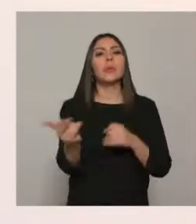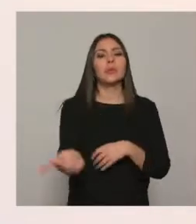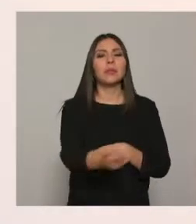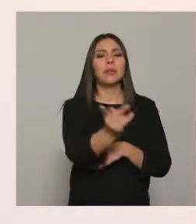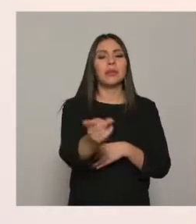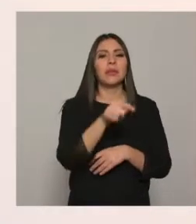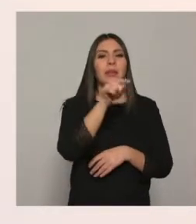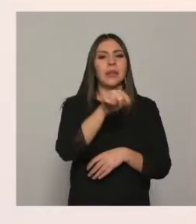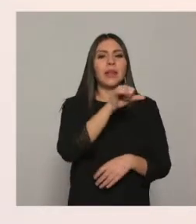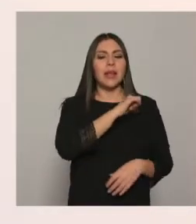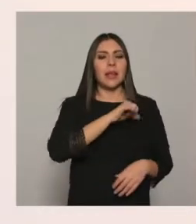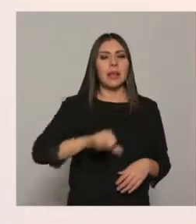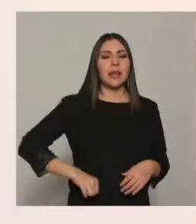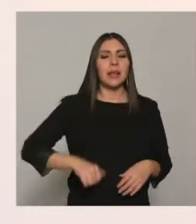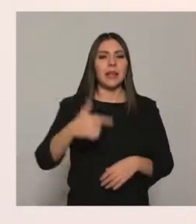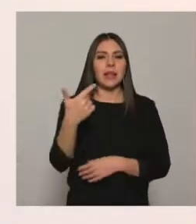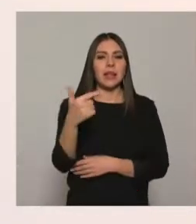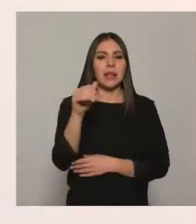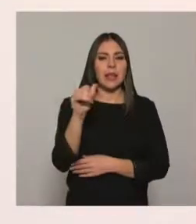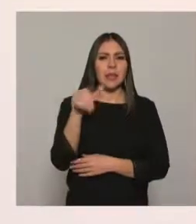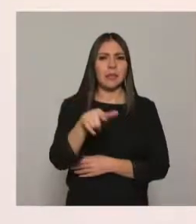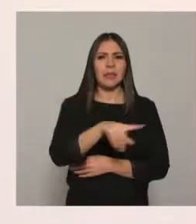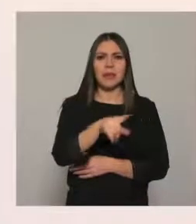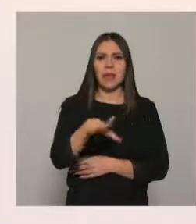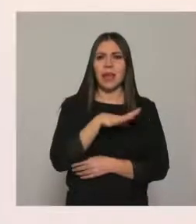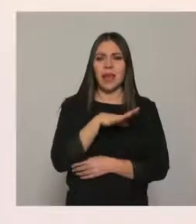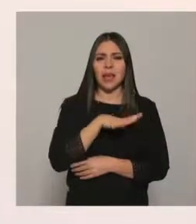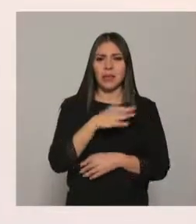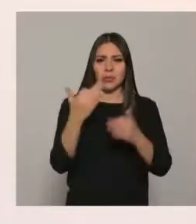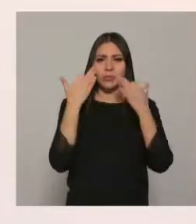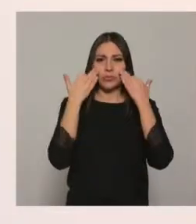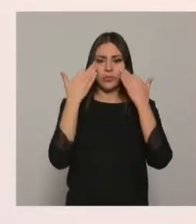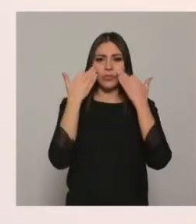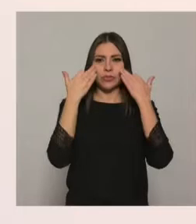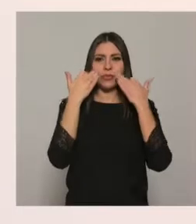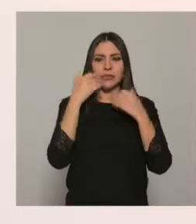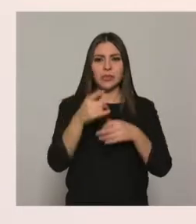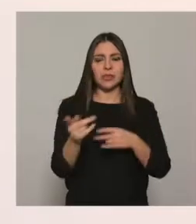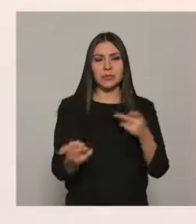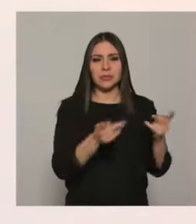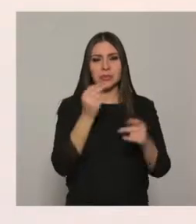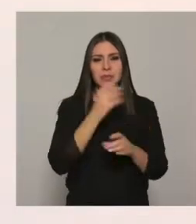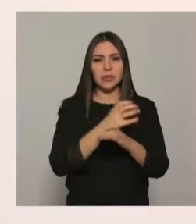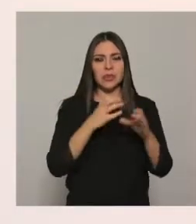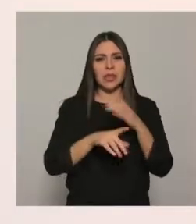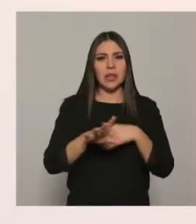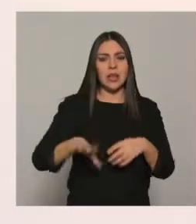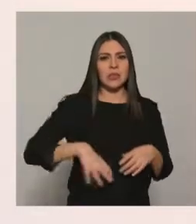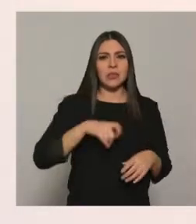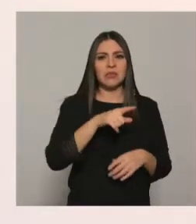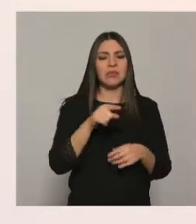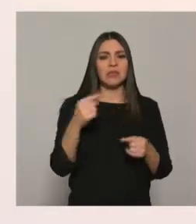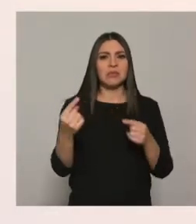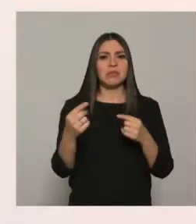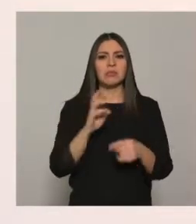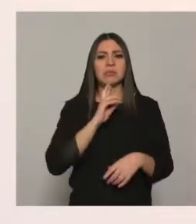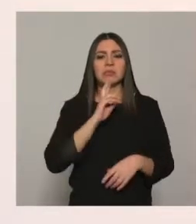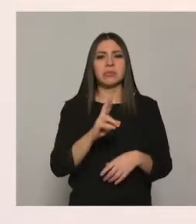la alcaldía de Gustavo Amadero, que hemos documentado en Capital CDMX, y nos responde de una forma muy agresiva y